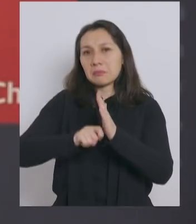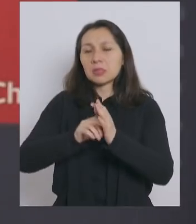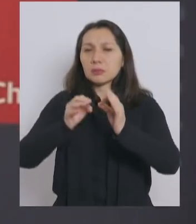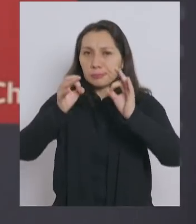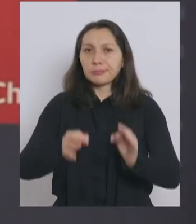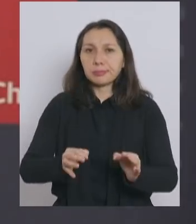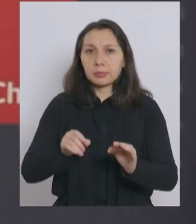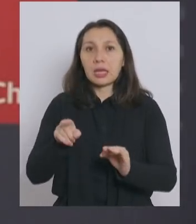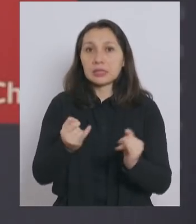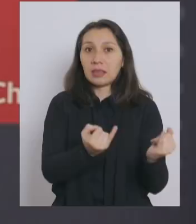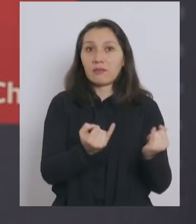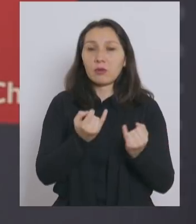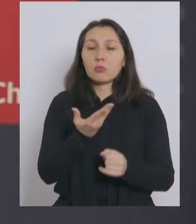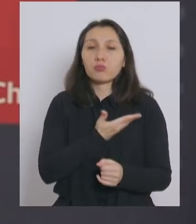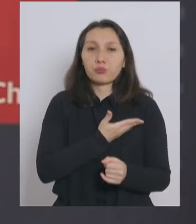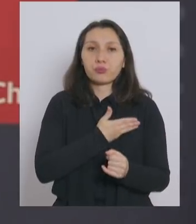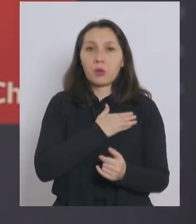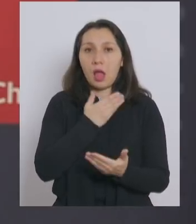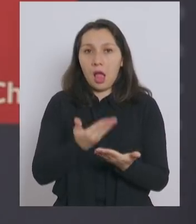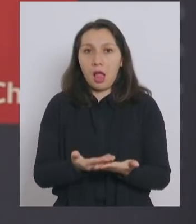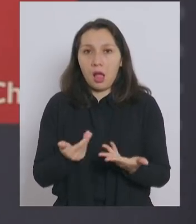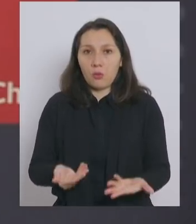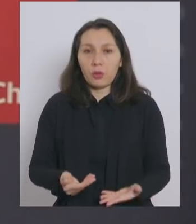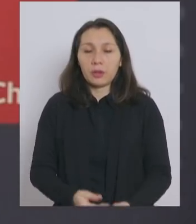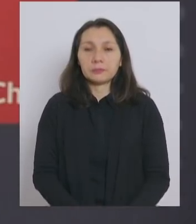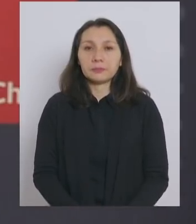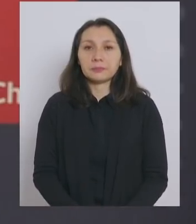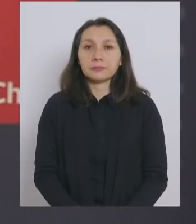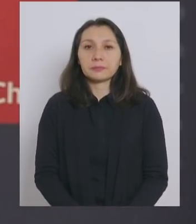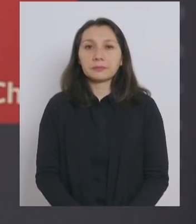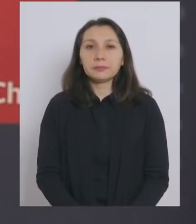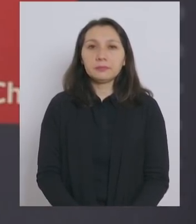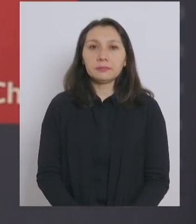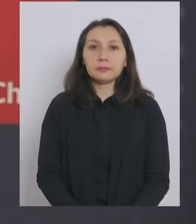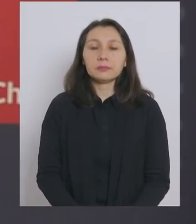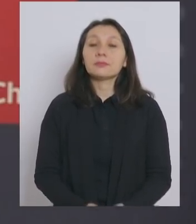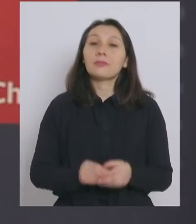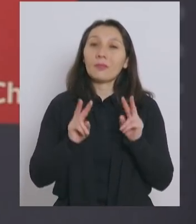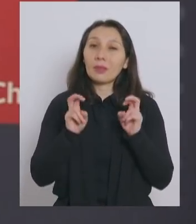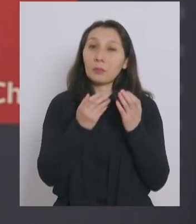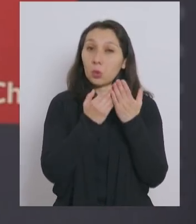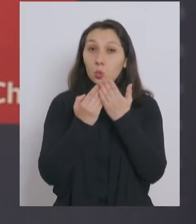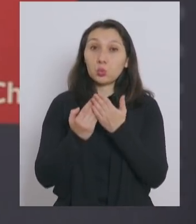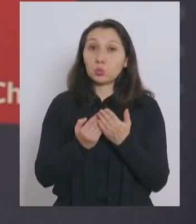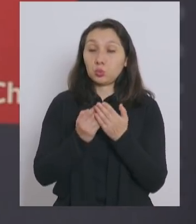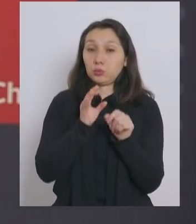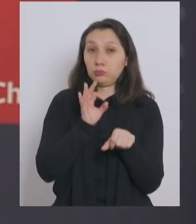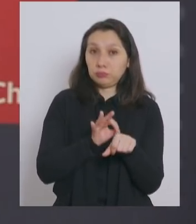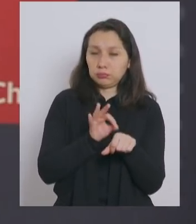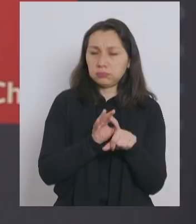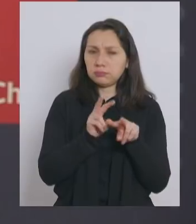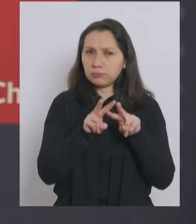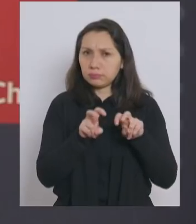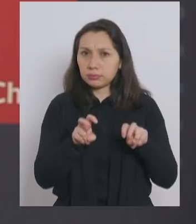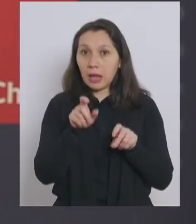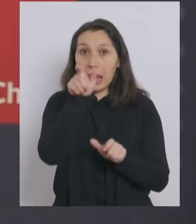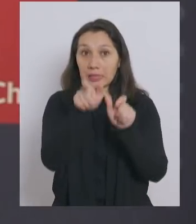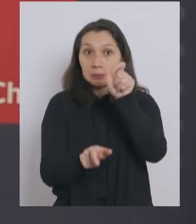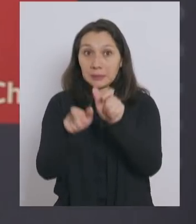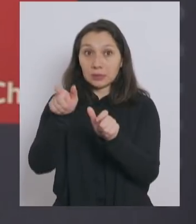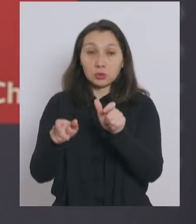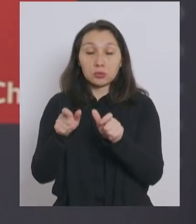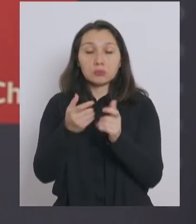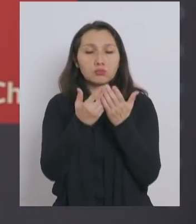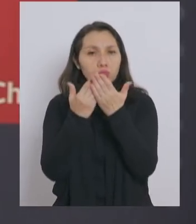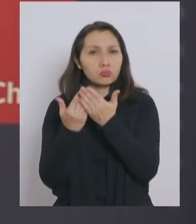meses. Esos son los datos que tenemos hasta el momento. Con respecto a los estudios clínicos que ya son en personas,